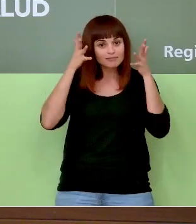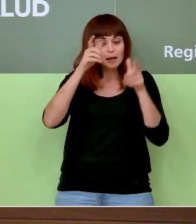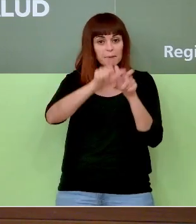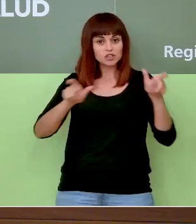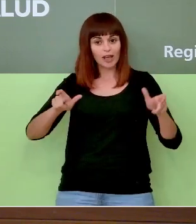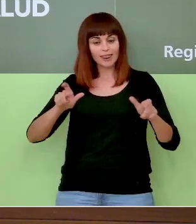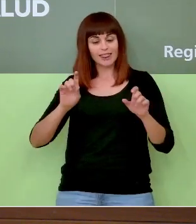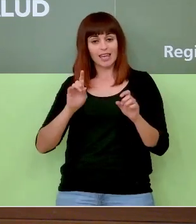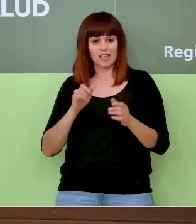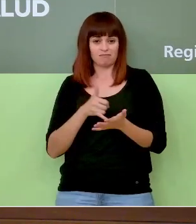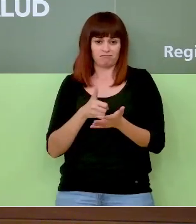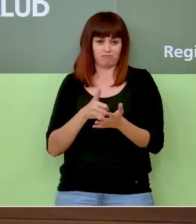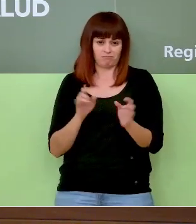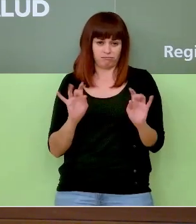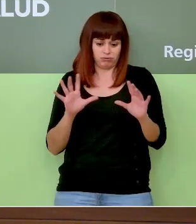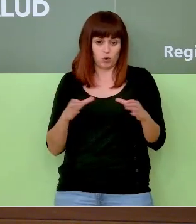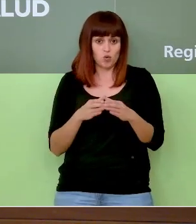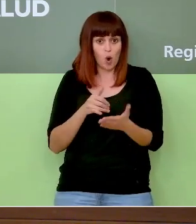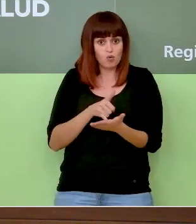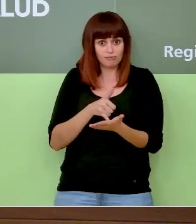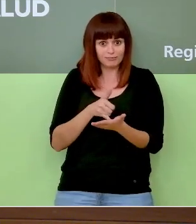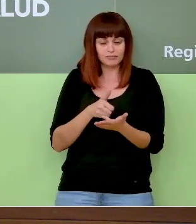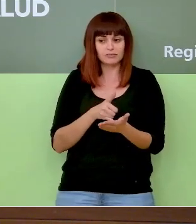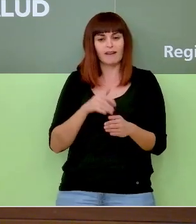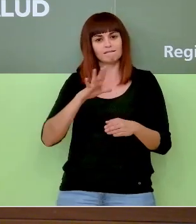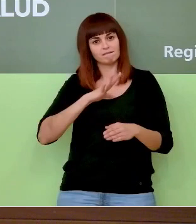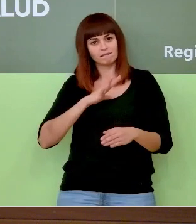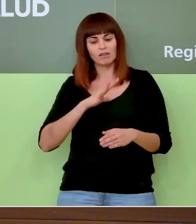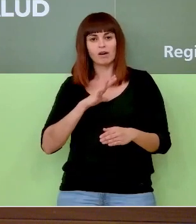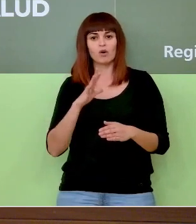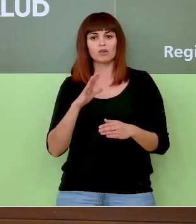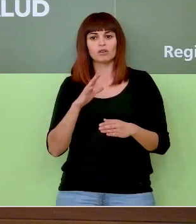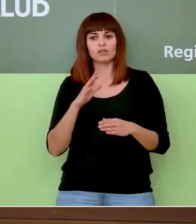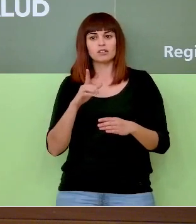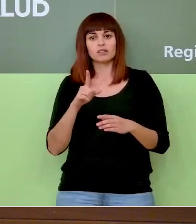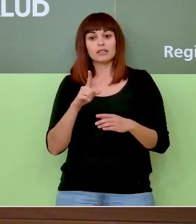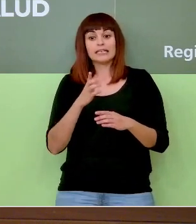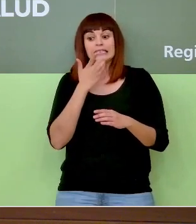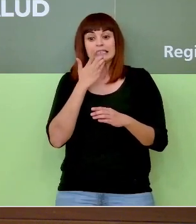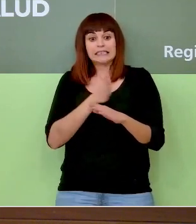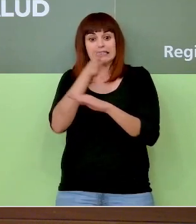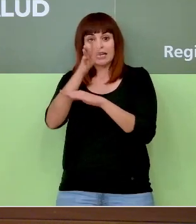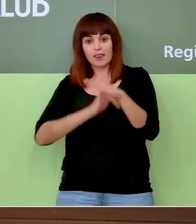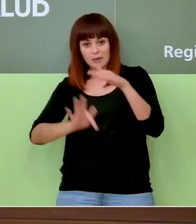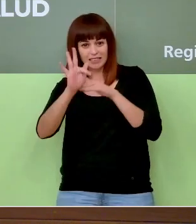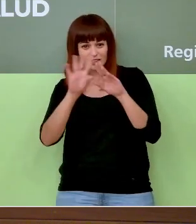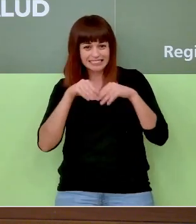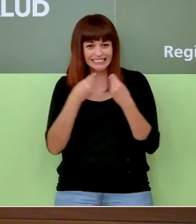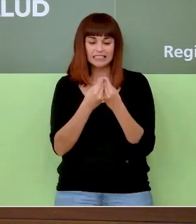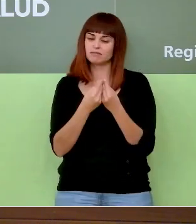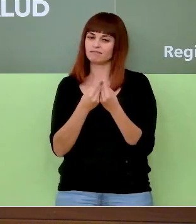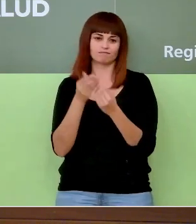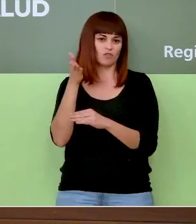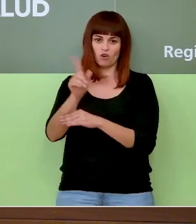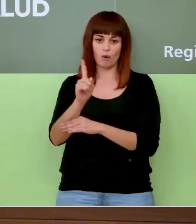o que pertenezcan a un grupo vulnerable que eviten ir los días y horas en las que es previsible una mayor concurrencia de personas. Por